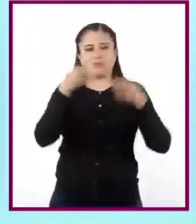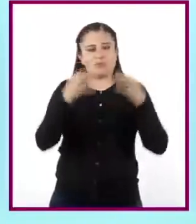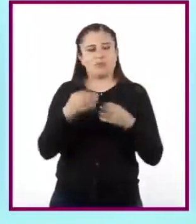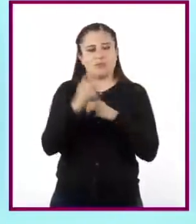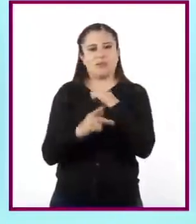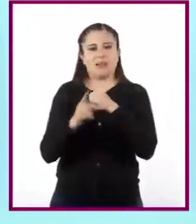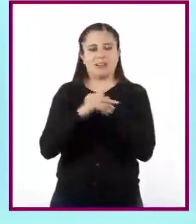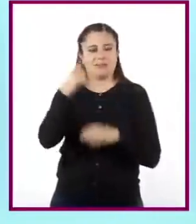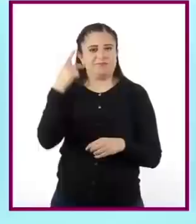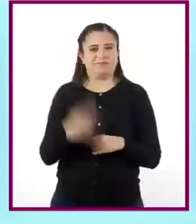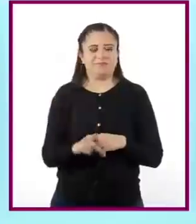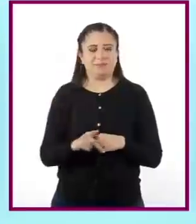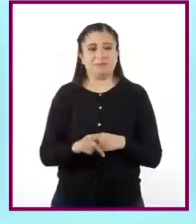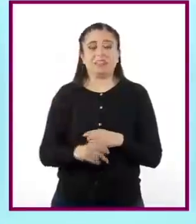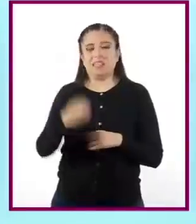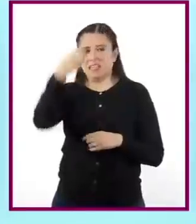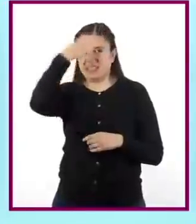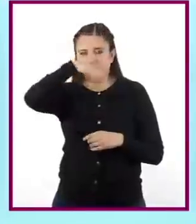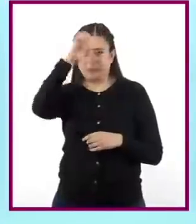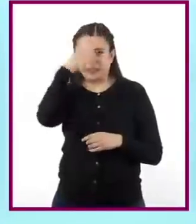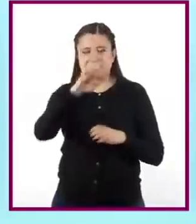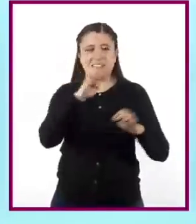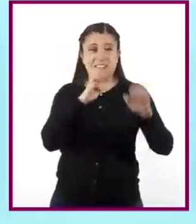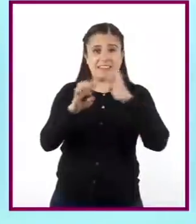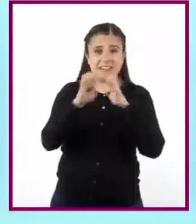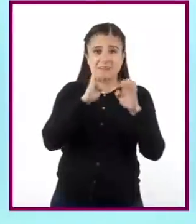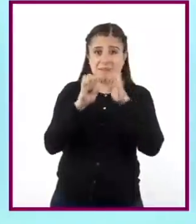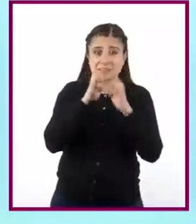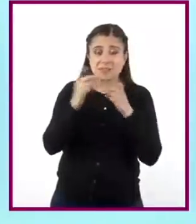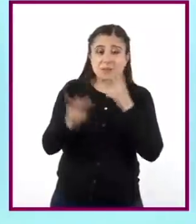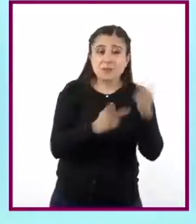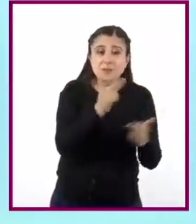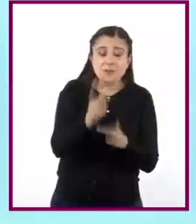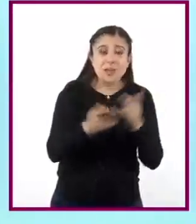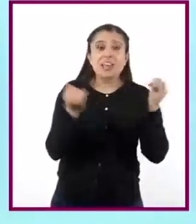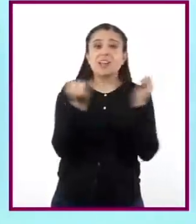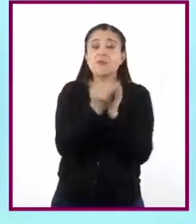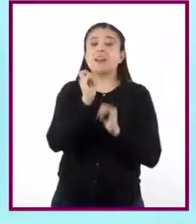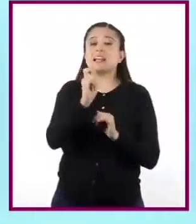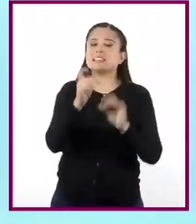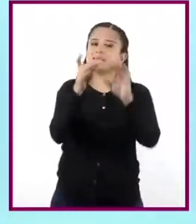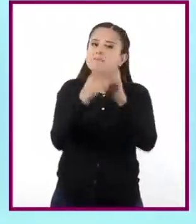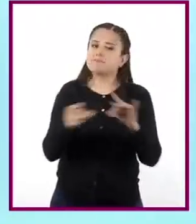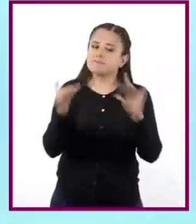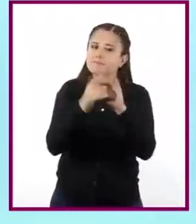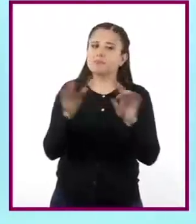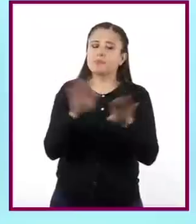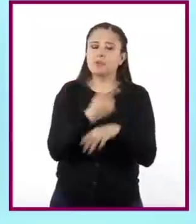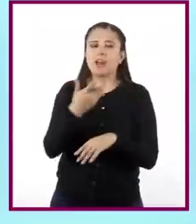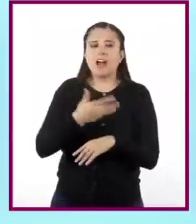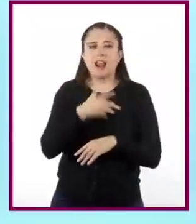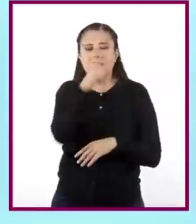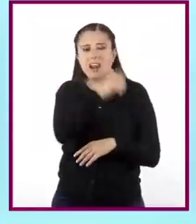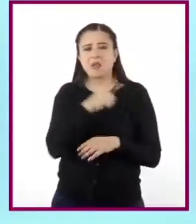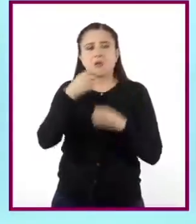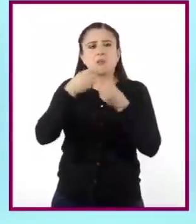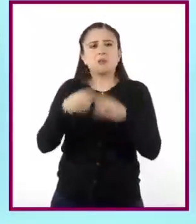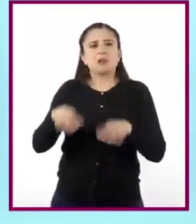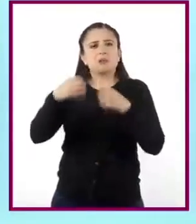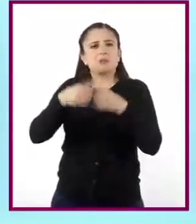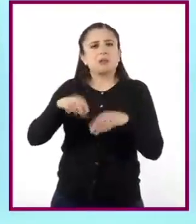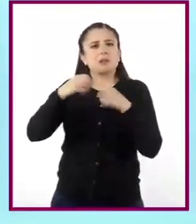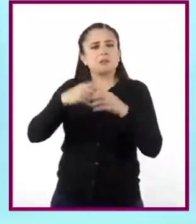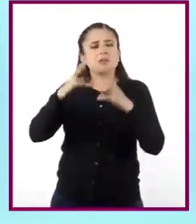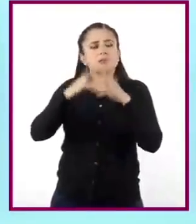nuestro país. Las experiencias del entrevistado también les hablan de las razones por las que hay lenguas que se han perdido con el tiempo